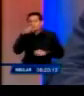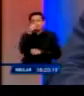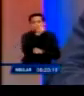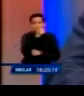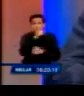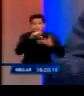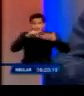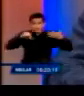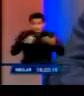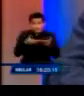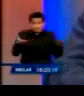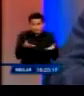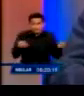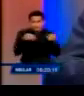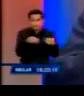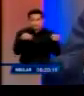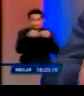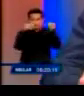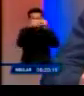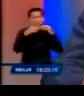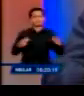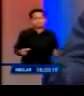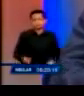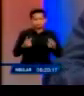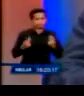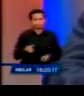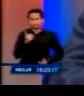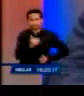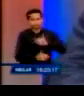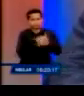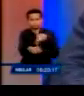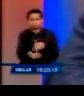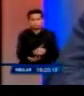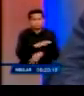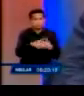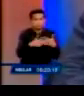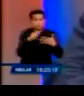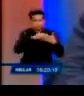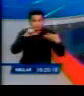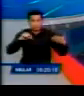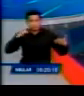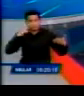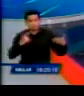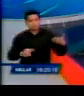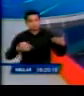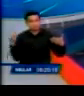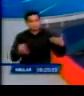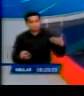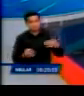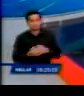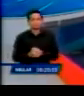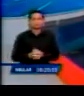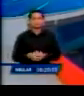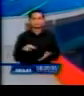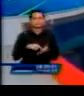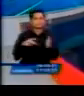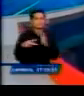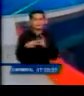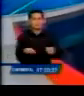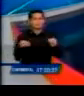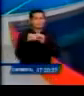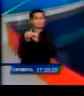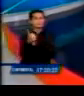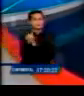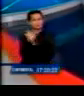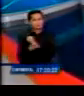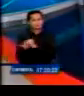sistema financiero ha venido creciendo de una manera constante y que sus indicadores así lo demuestran? Y estamos hablando de una colocación de cartera del 10%